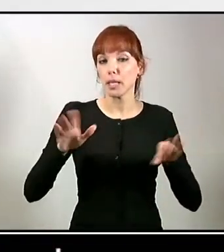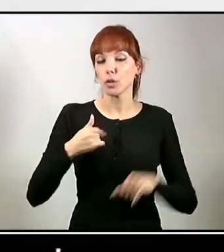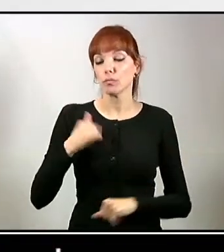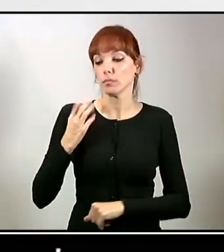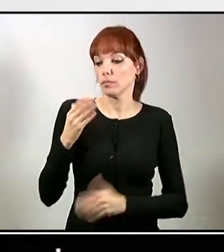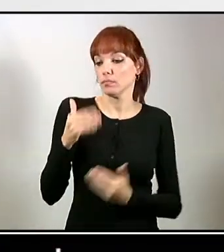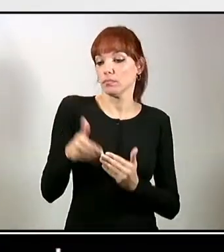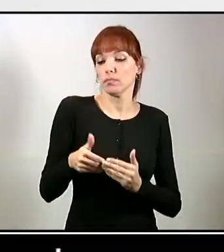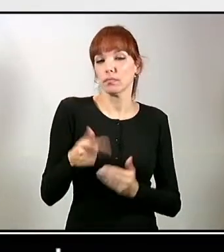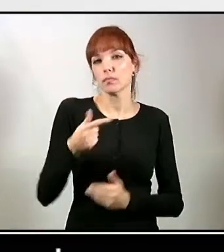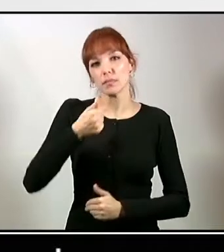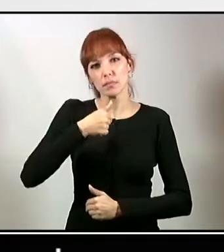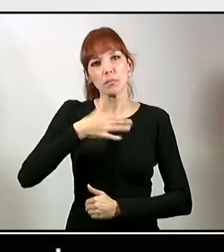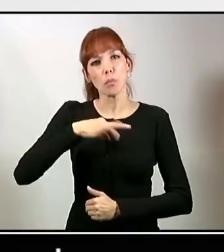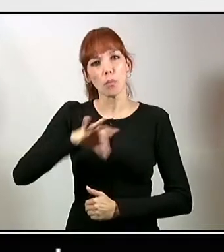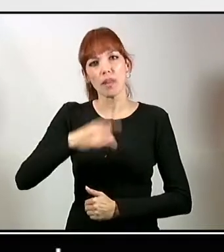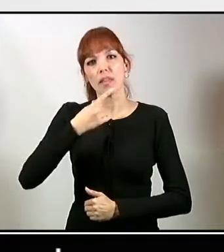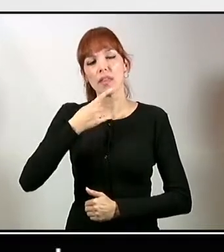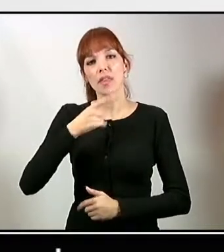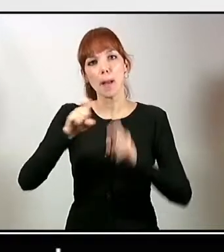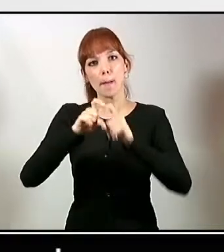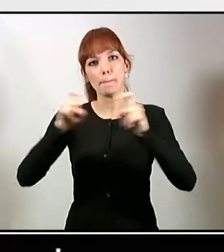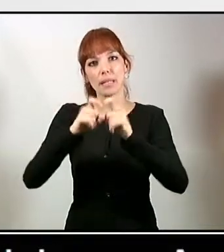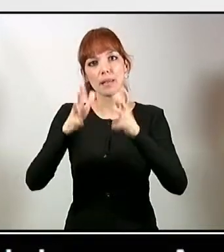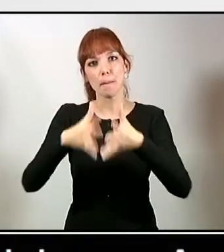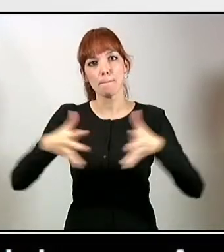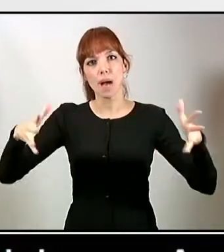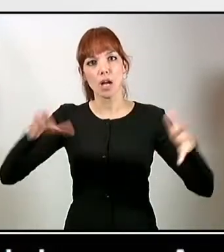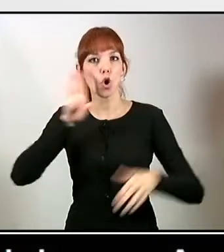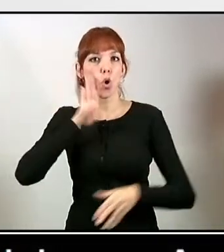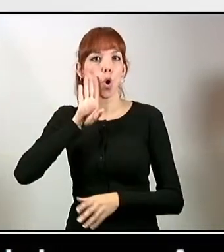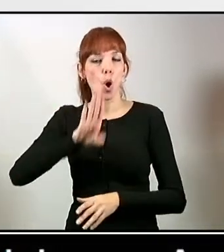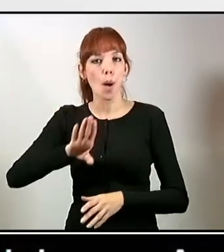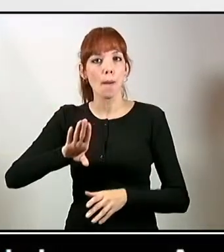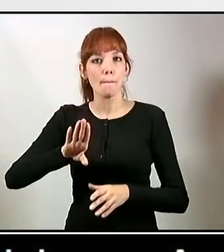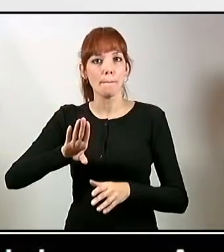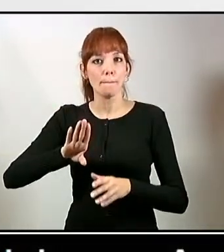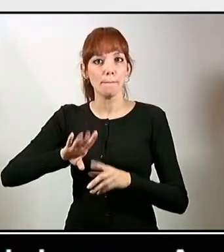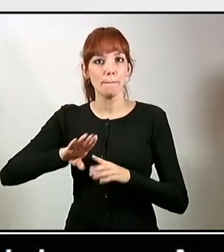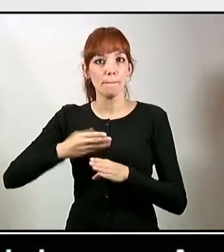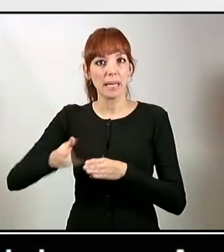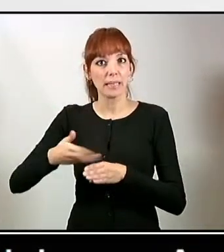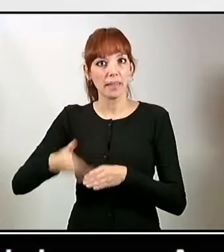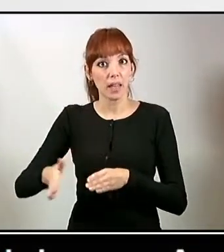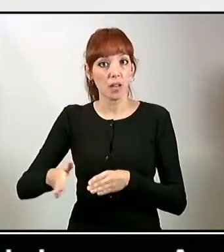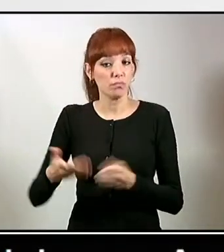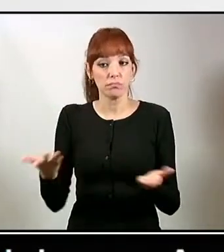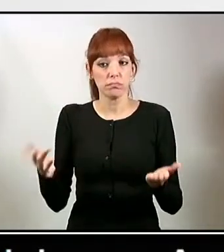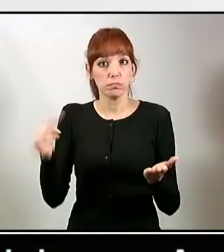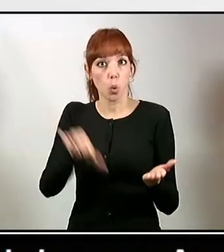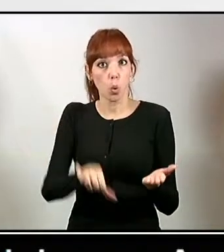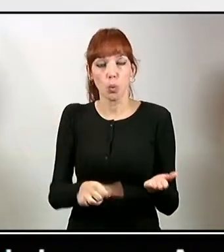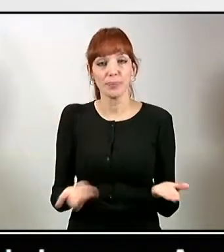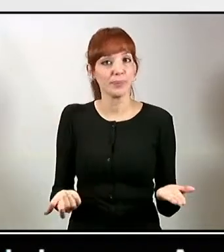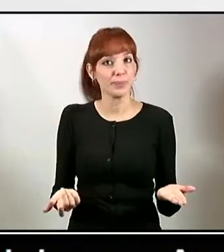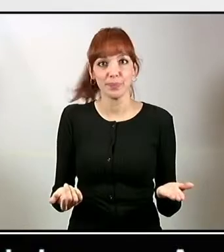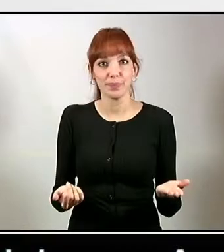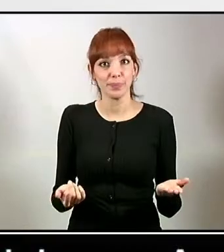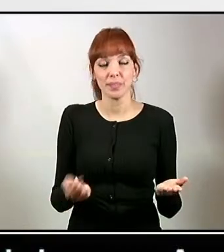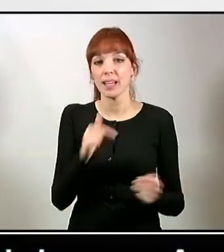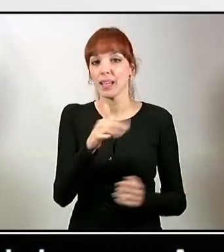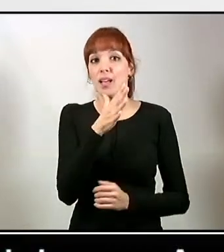es que el macrovertedero de Salvatierra está muerto administrativamente. Está